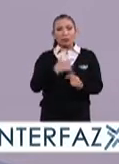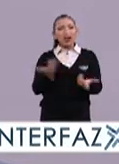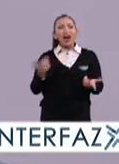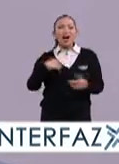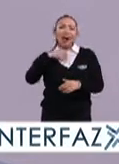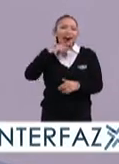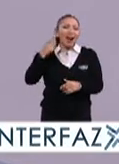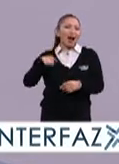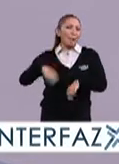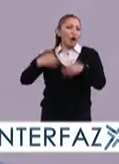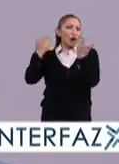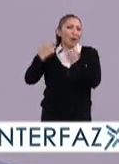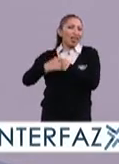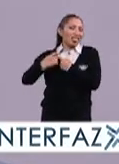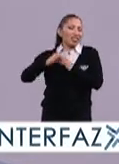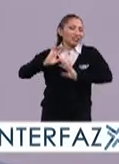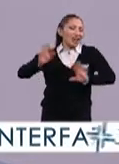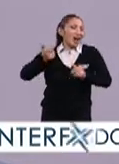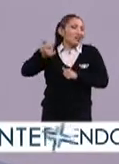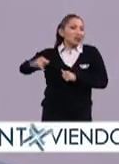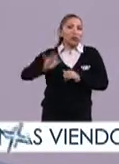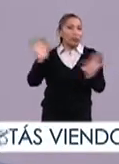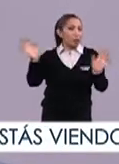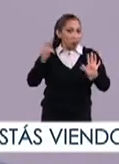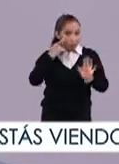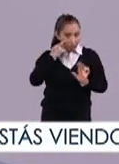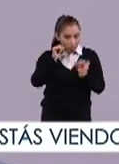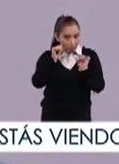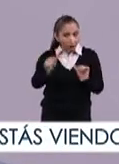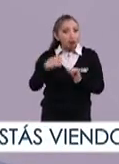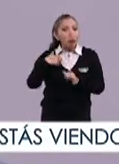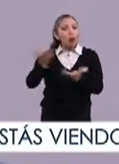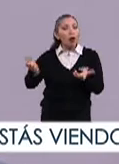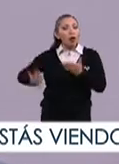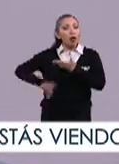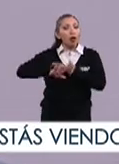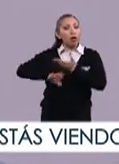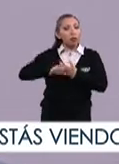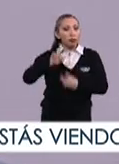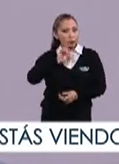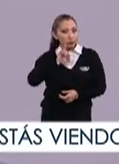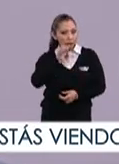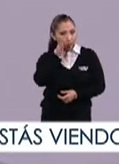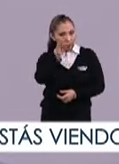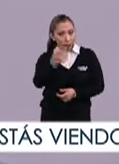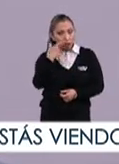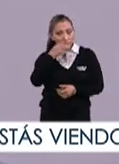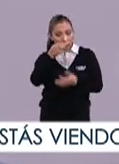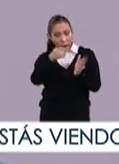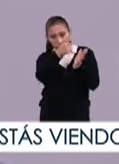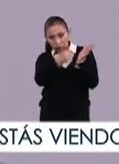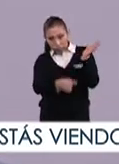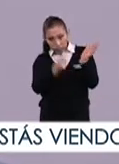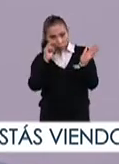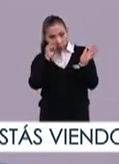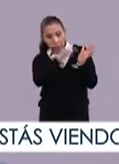siendo objeto de violencia política de género, y de esta manera poderlo denunciar y nosotros, desde luego, tomar medidas necesarias para atacar y